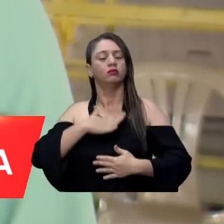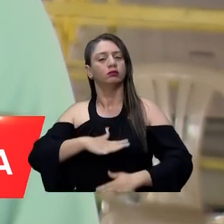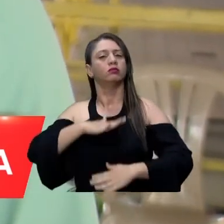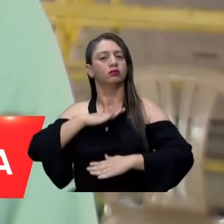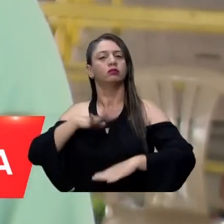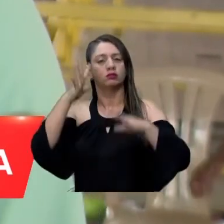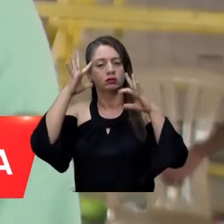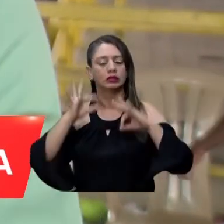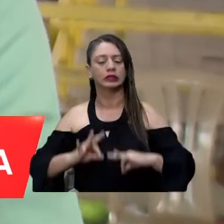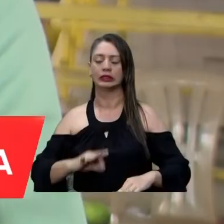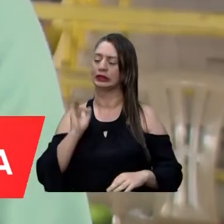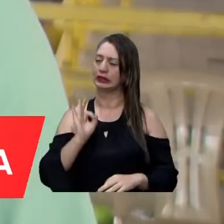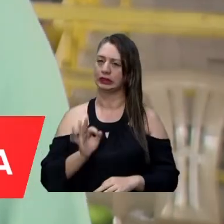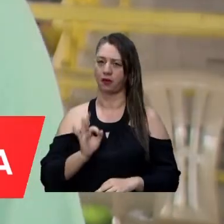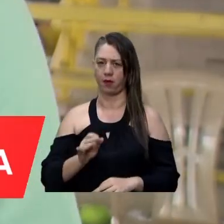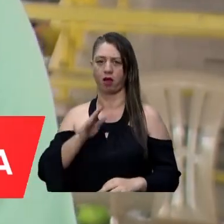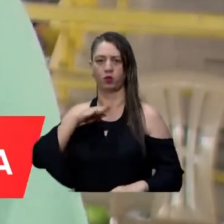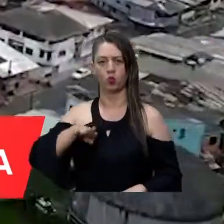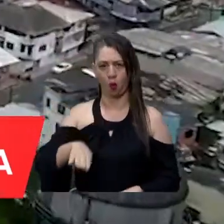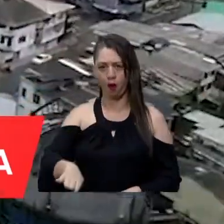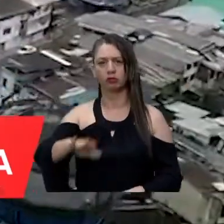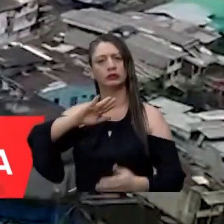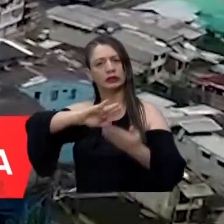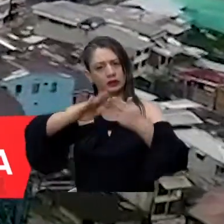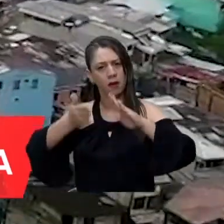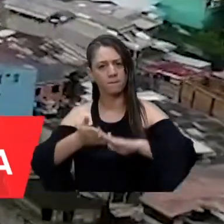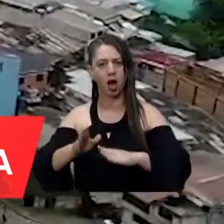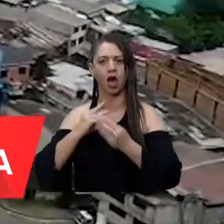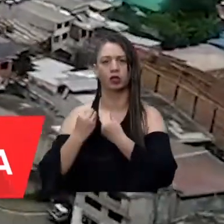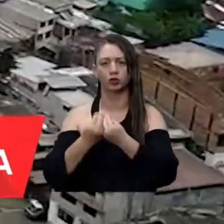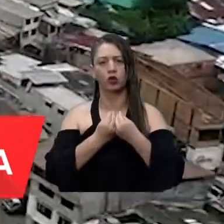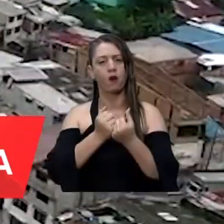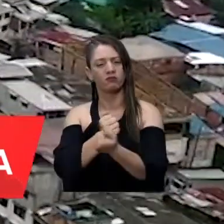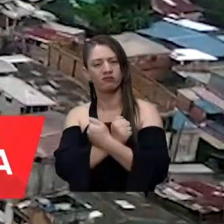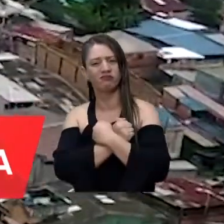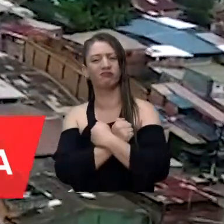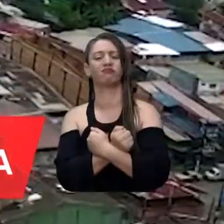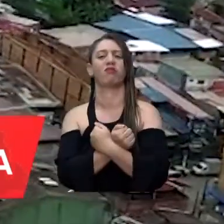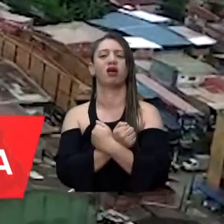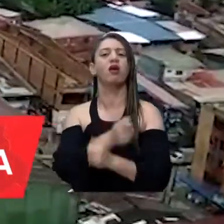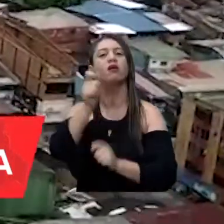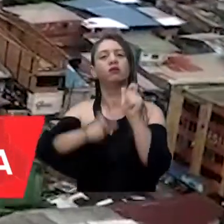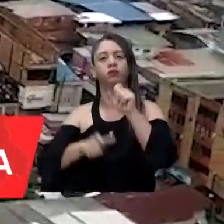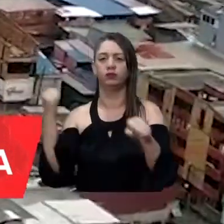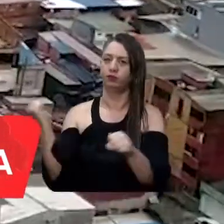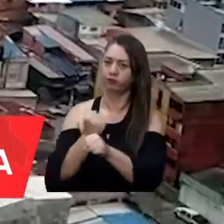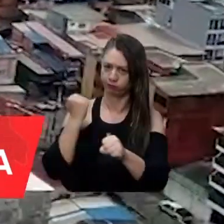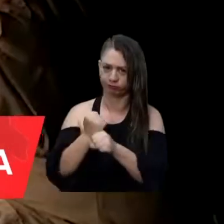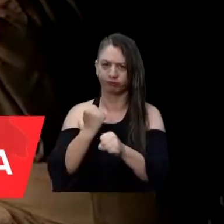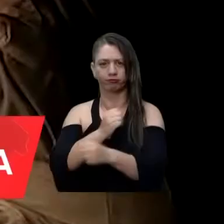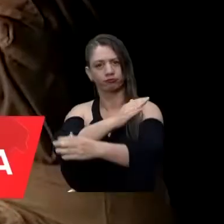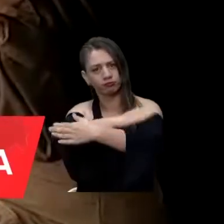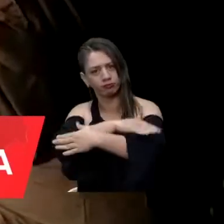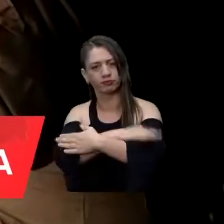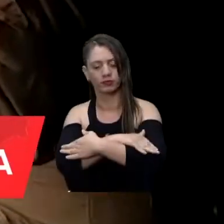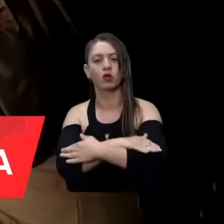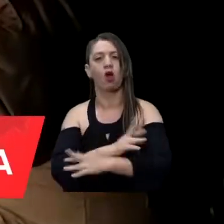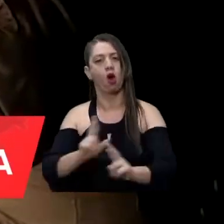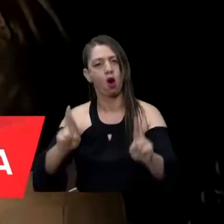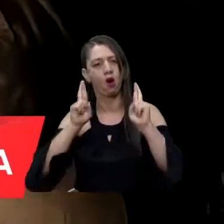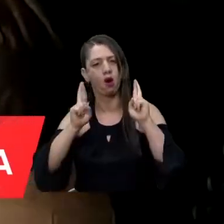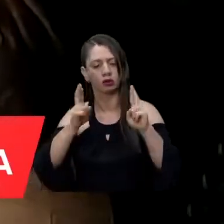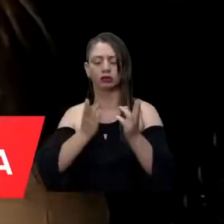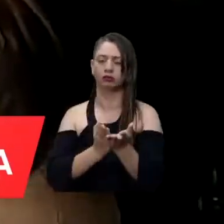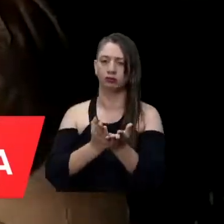respirar Buenaventura siempre. Buenaventura es un territorio de paz, de convivencia, de amor, de gente trabajadora, juiciosa, y aspiramos que